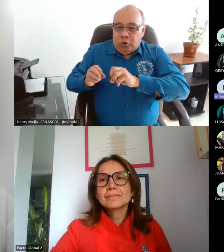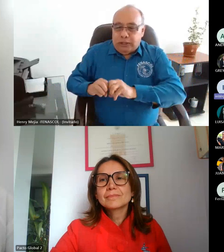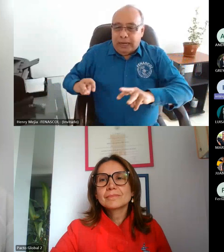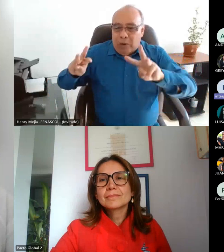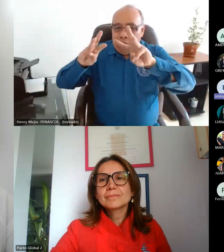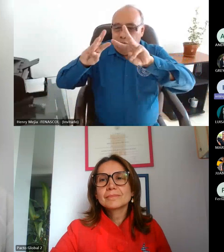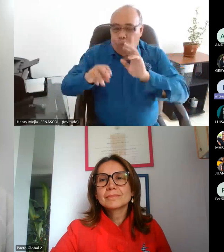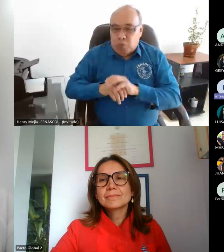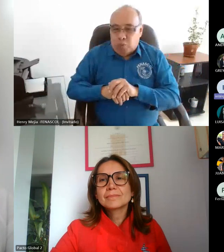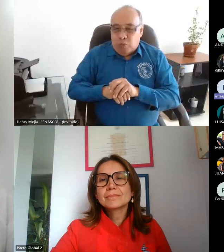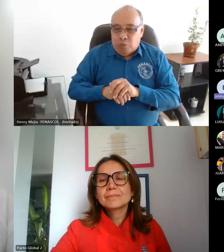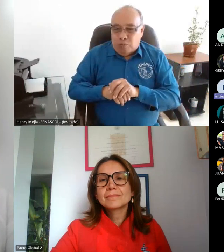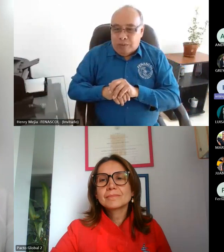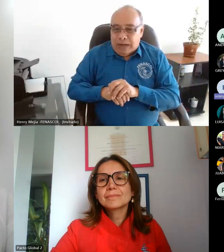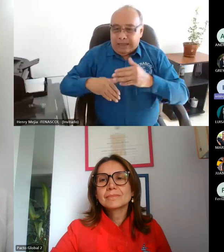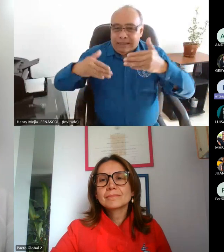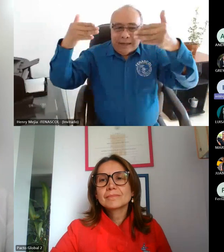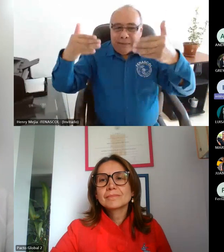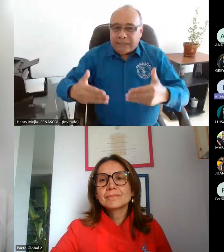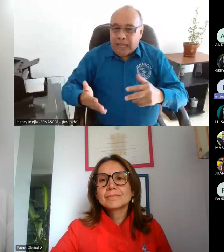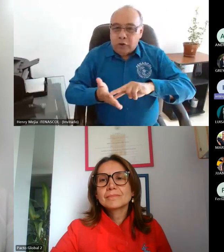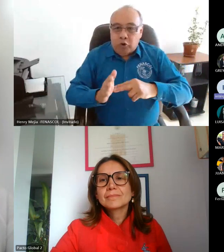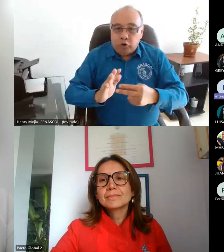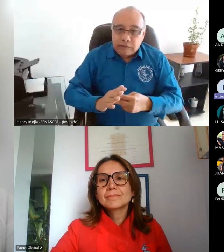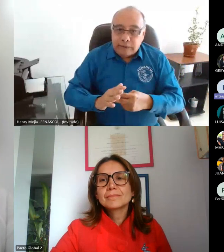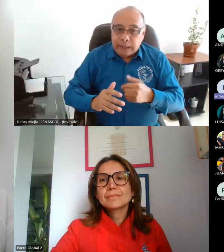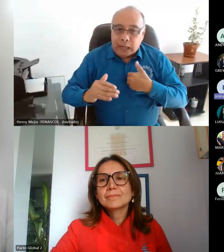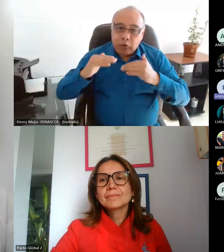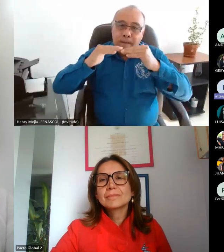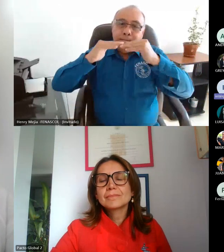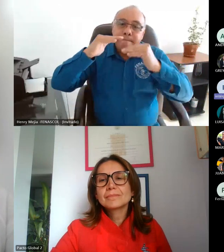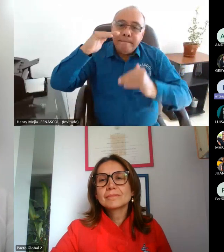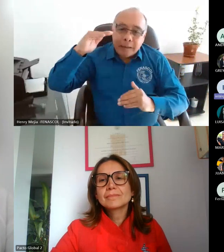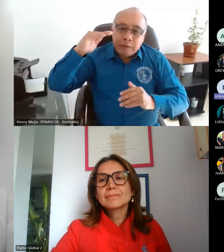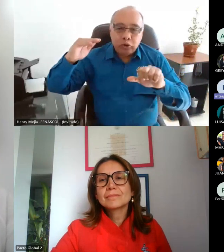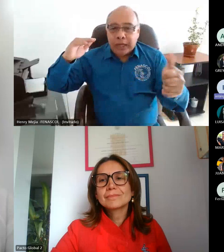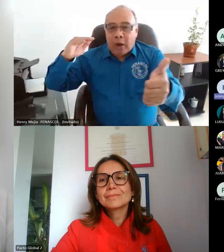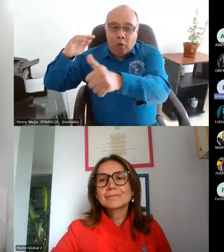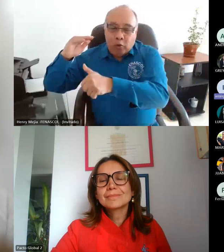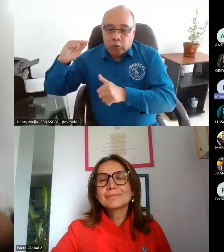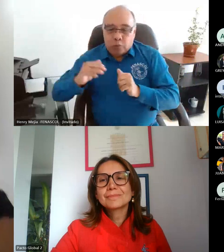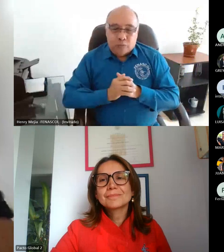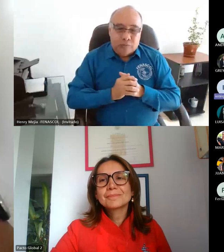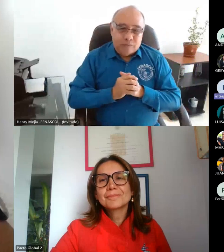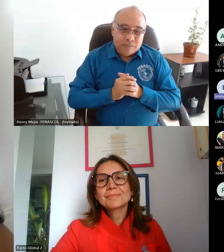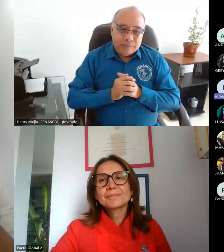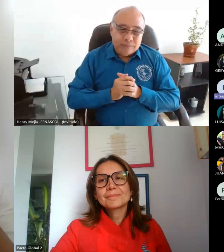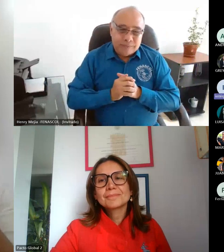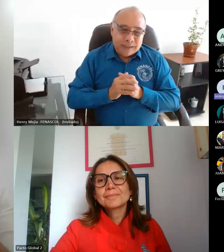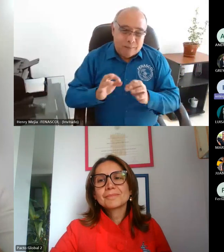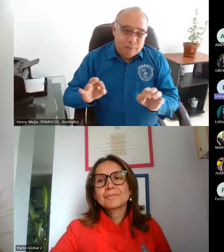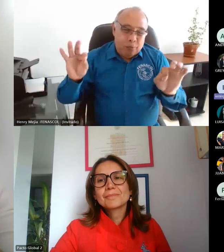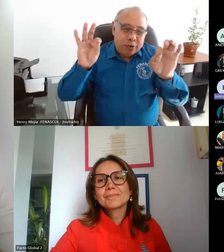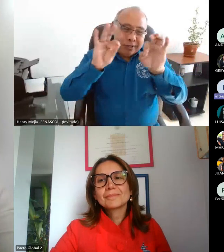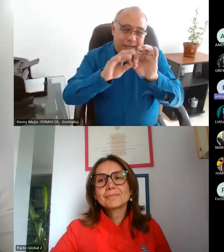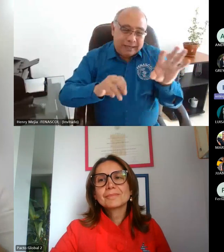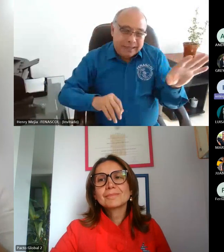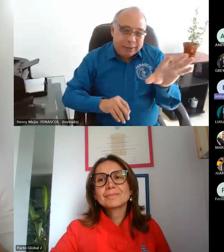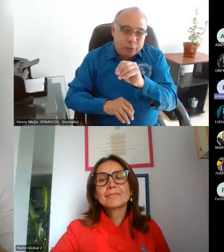persona recuerden lo que dice la convención de los derechos de las personas con discapacidad no es que